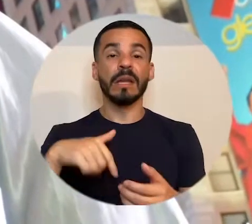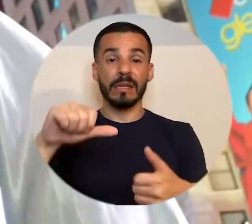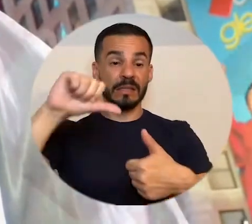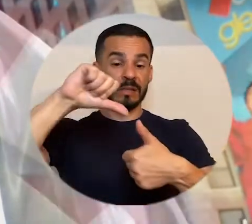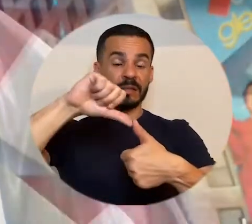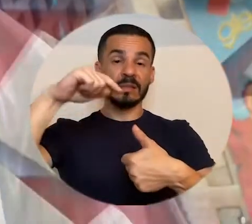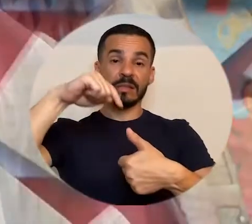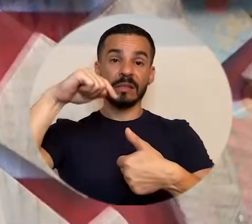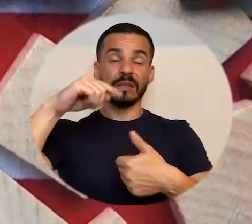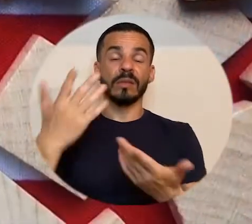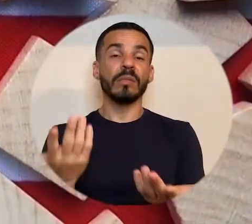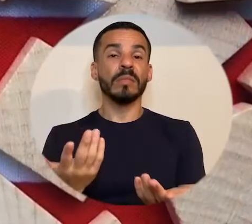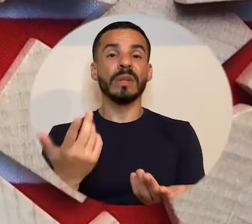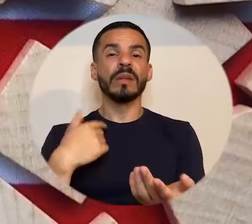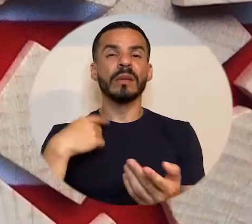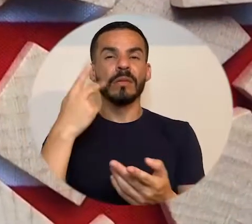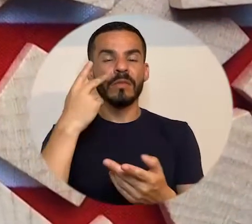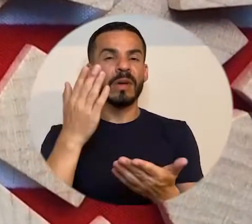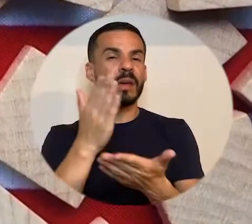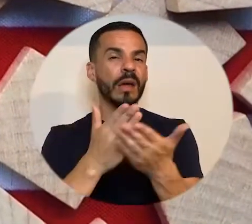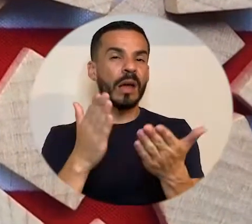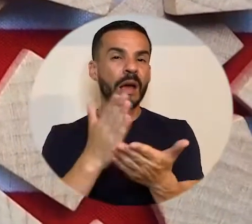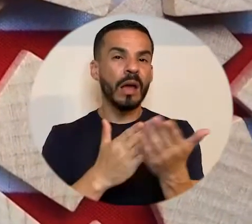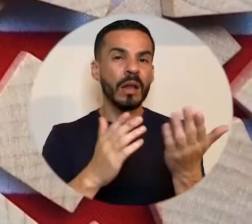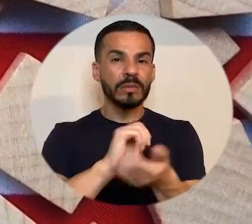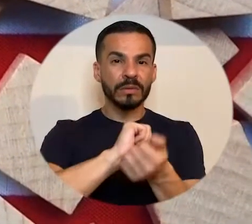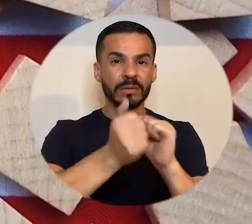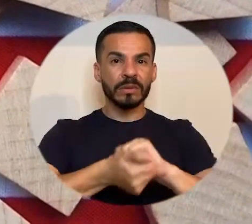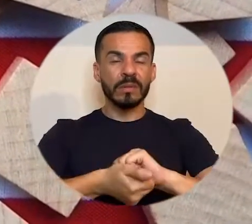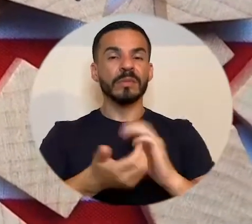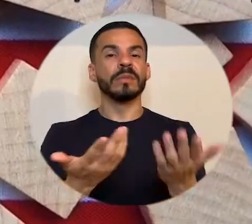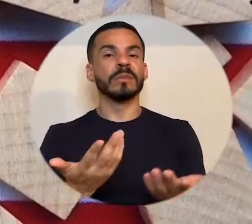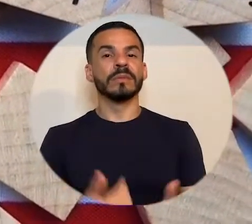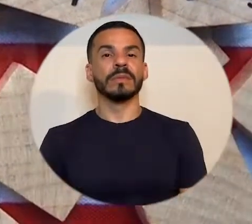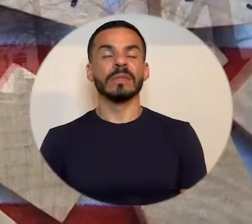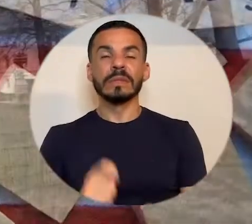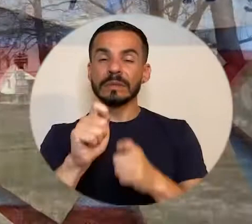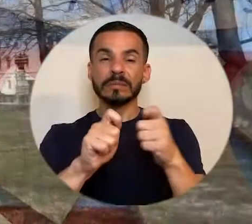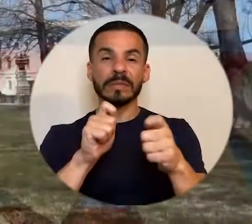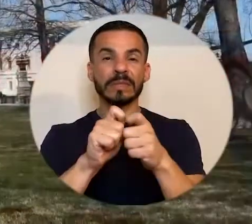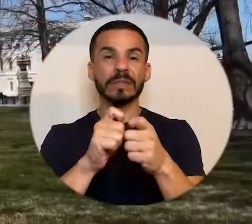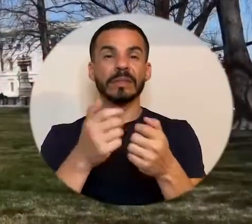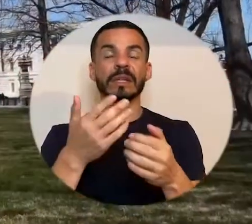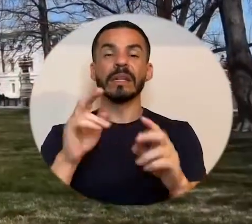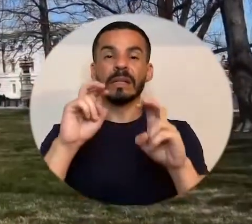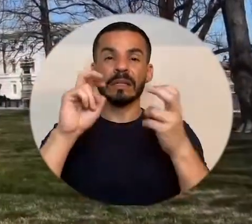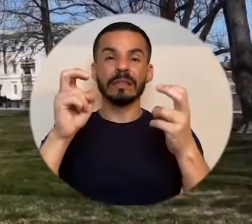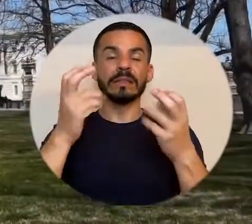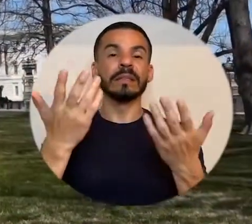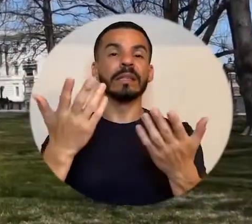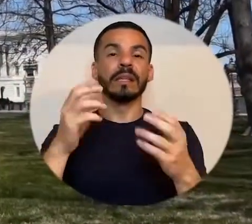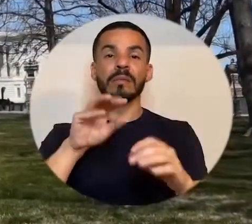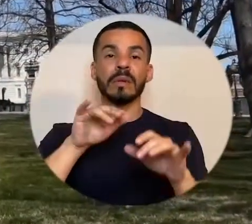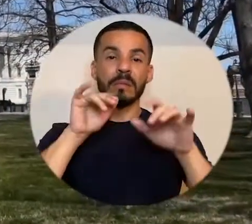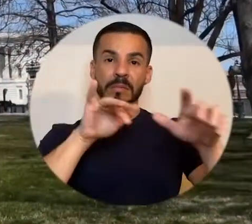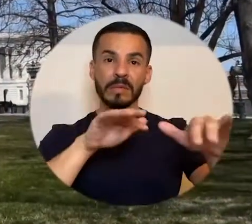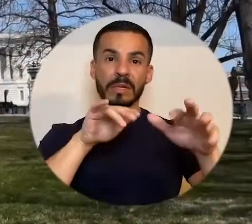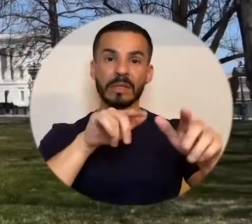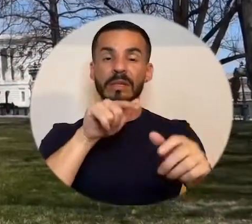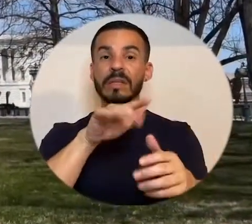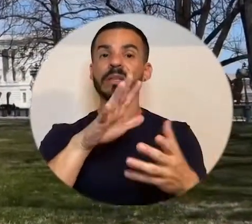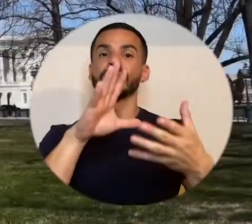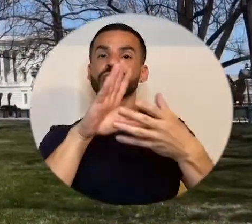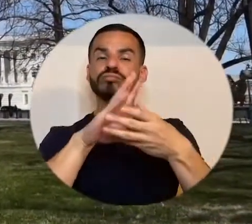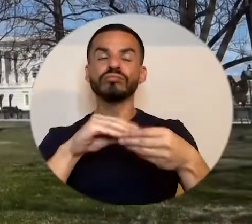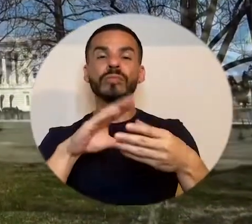región centroamericana se empiezan a observar algunas transformaciones, algunos cambios, específicamente en la materia